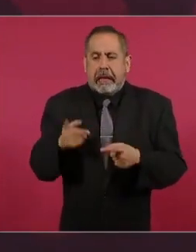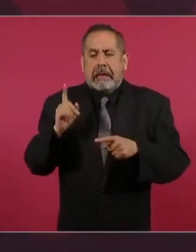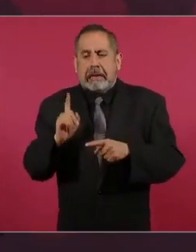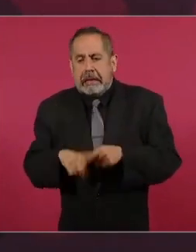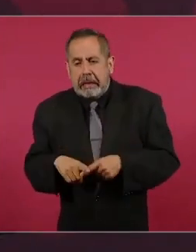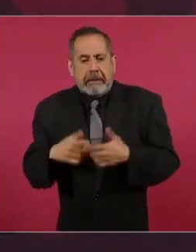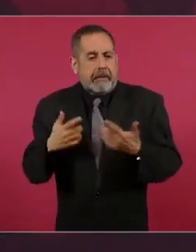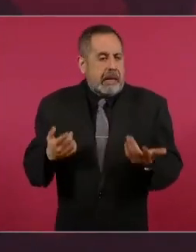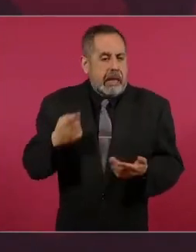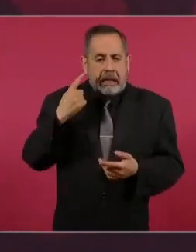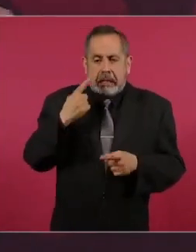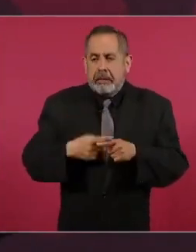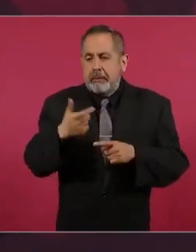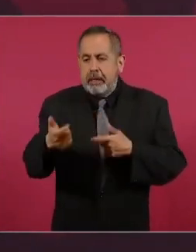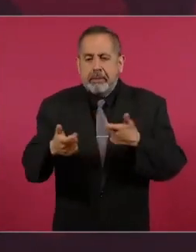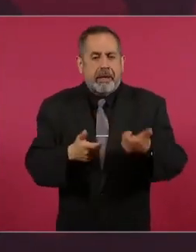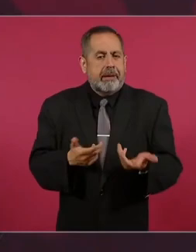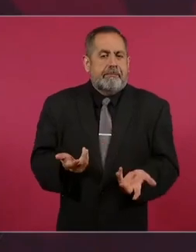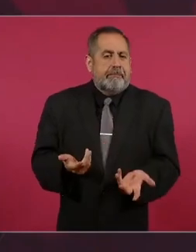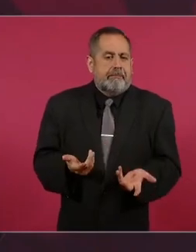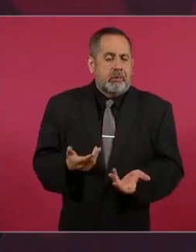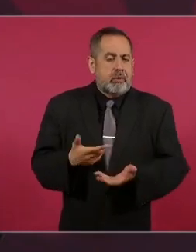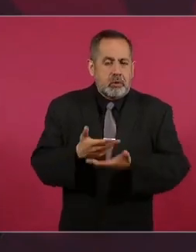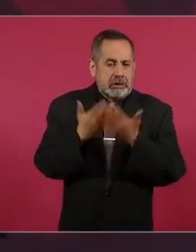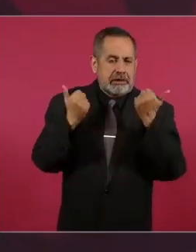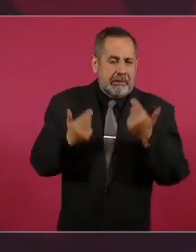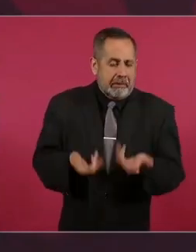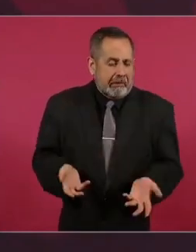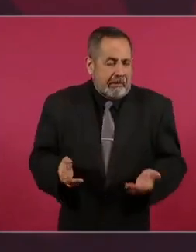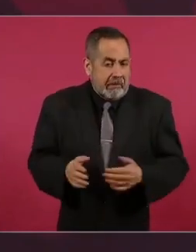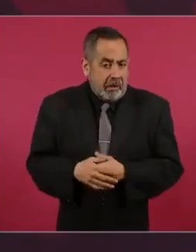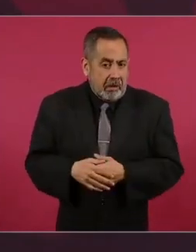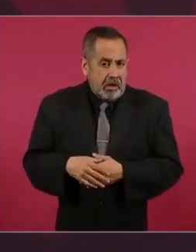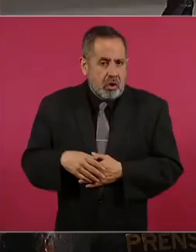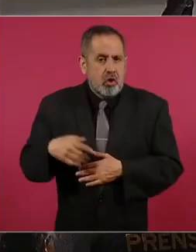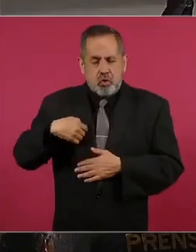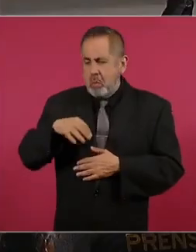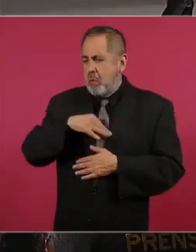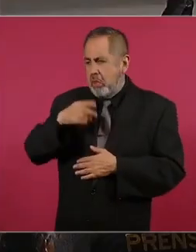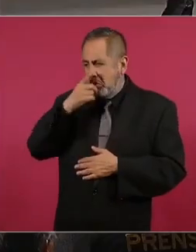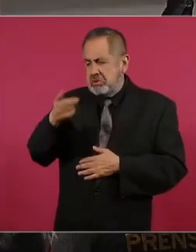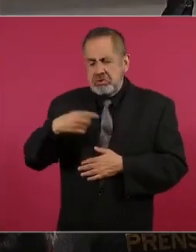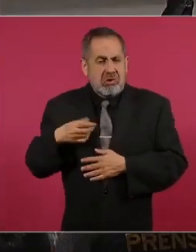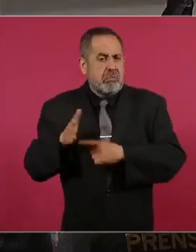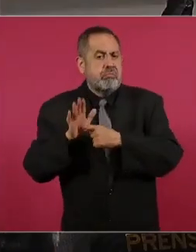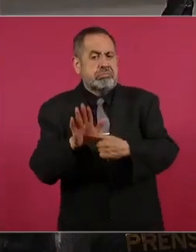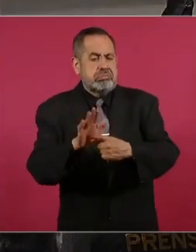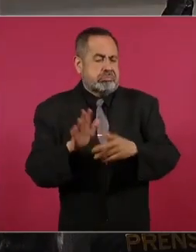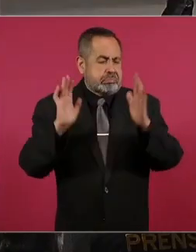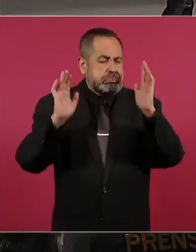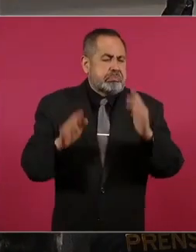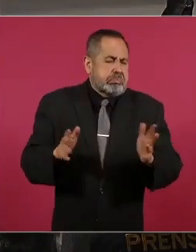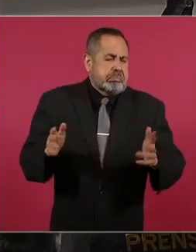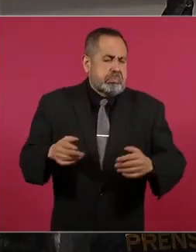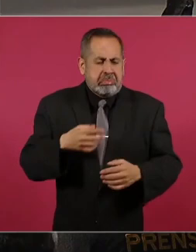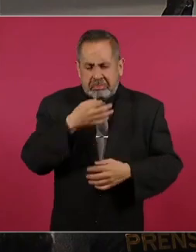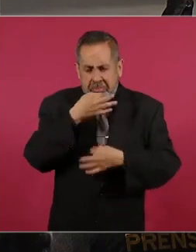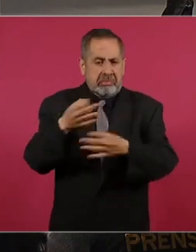eran y a quién le pagaron no se va a saber. Nosotros podemos decirlo sin problema.